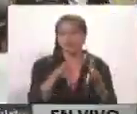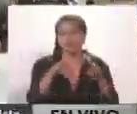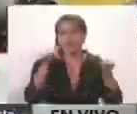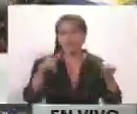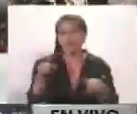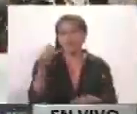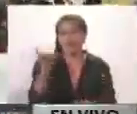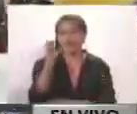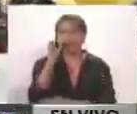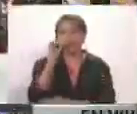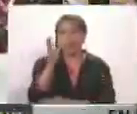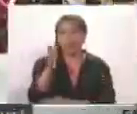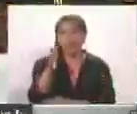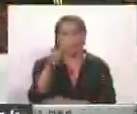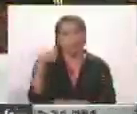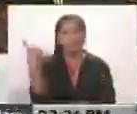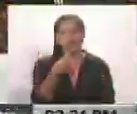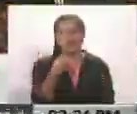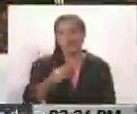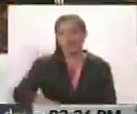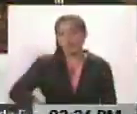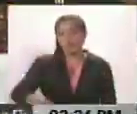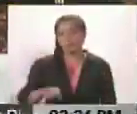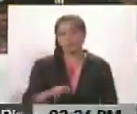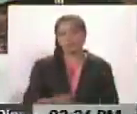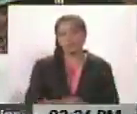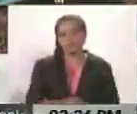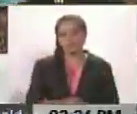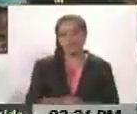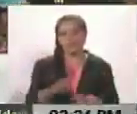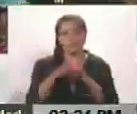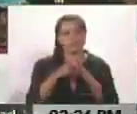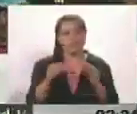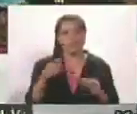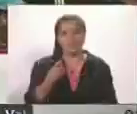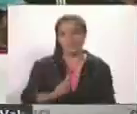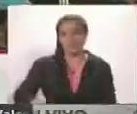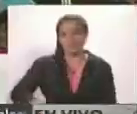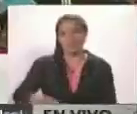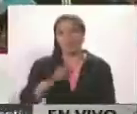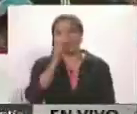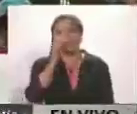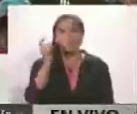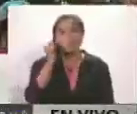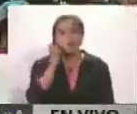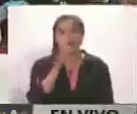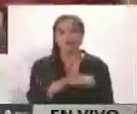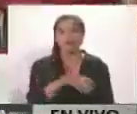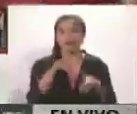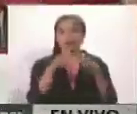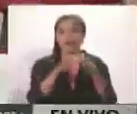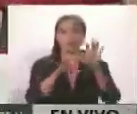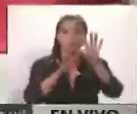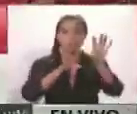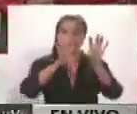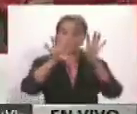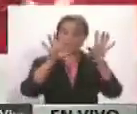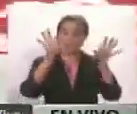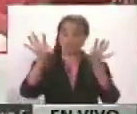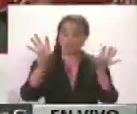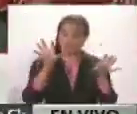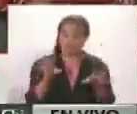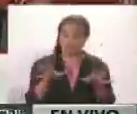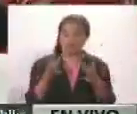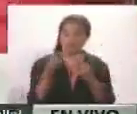cumbre, somos los presidentes y las presidentas del movimiento de países no alineados bajo